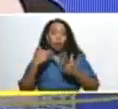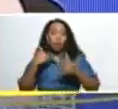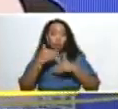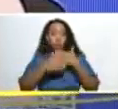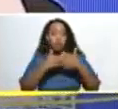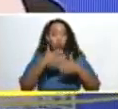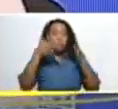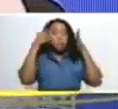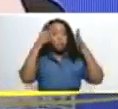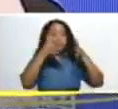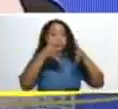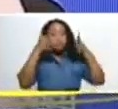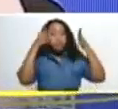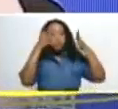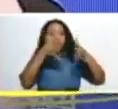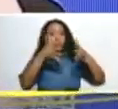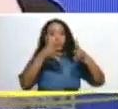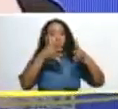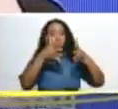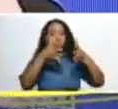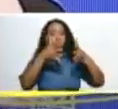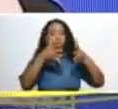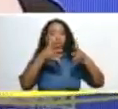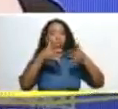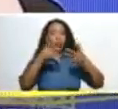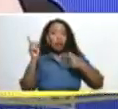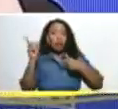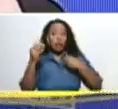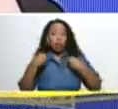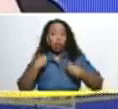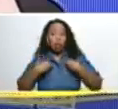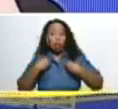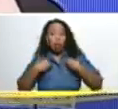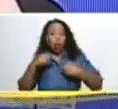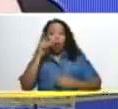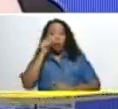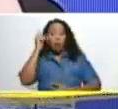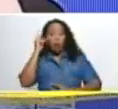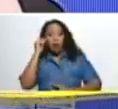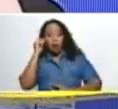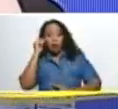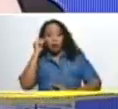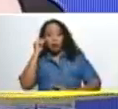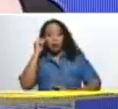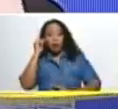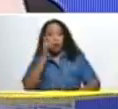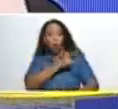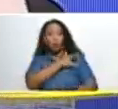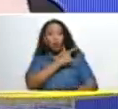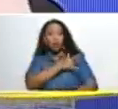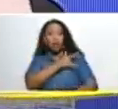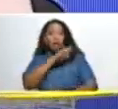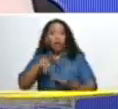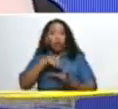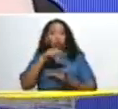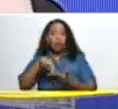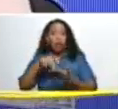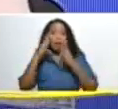alma mater, quien ha sido preocupada por la formación de hombres y mujeres, lo que es la Universidad Nacional Experimental de la